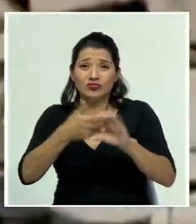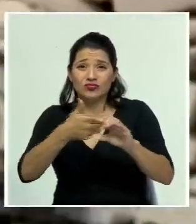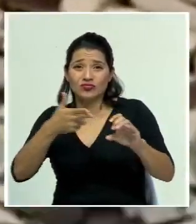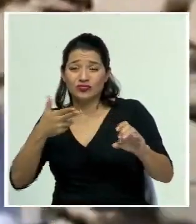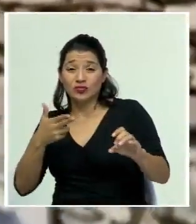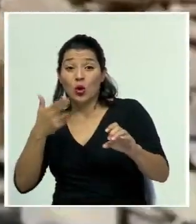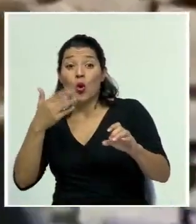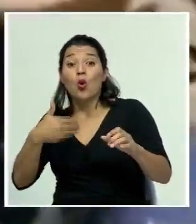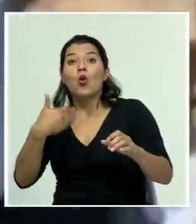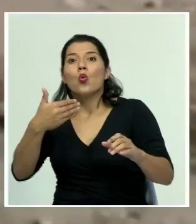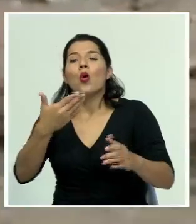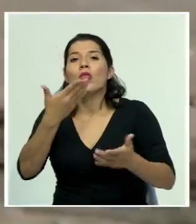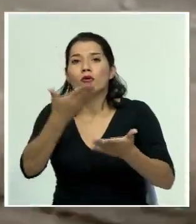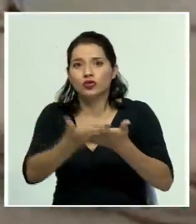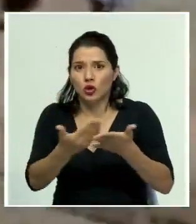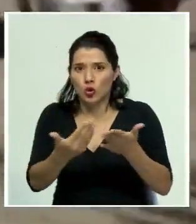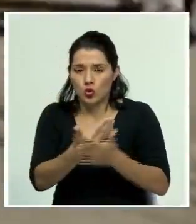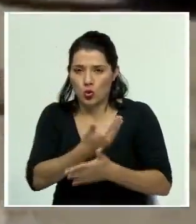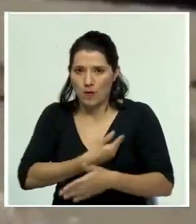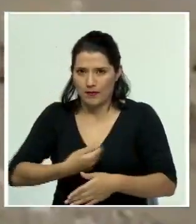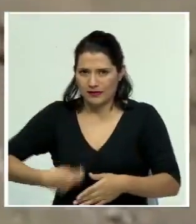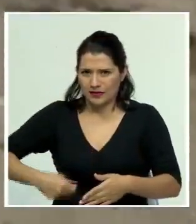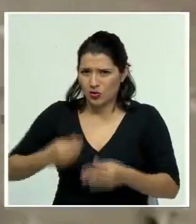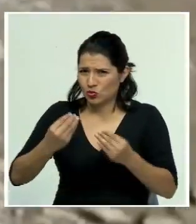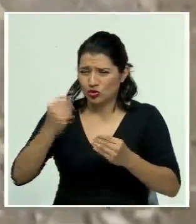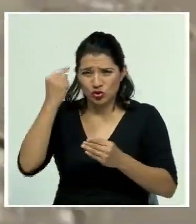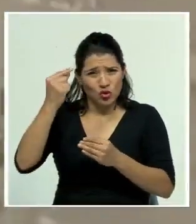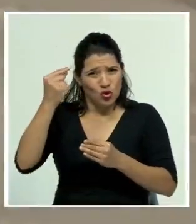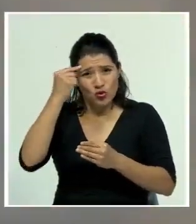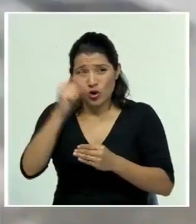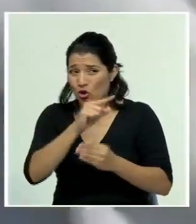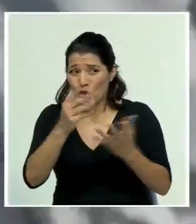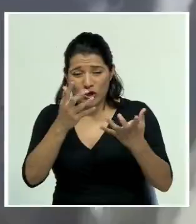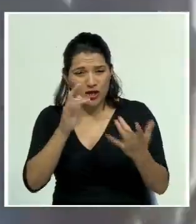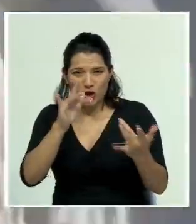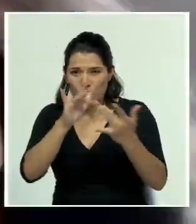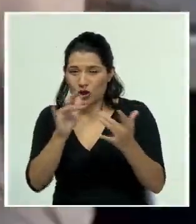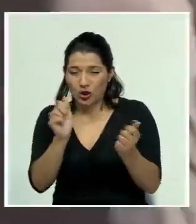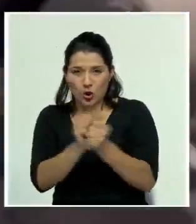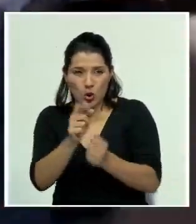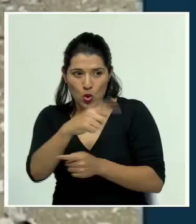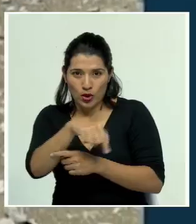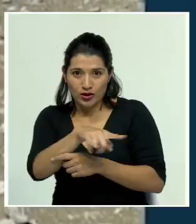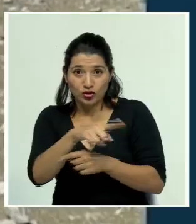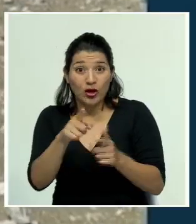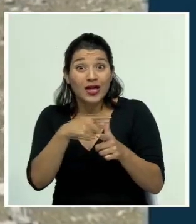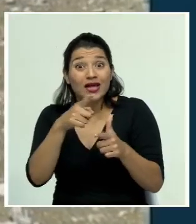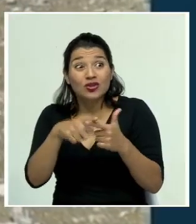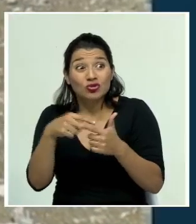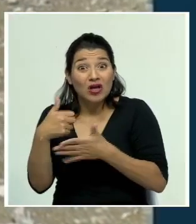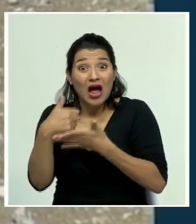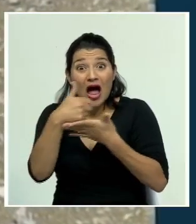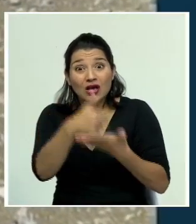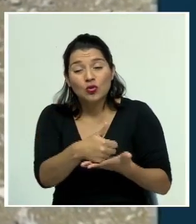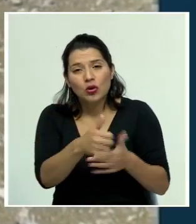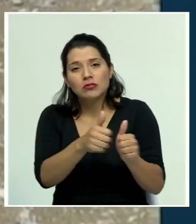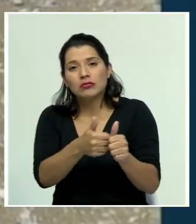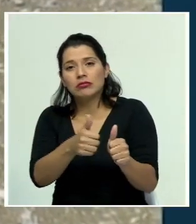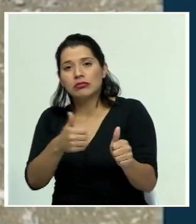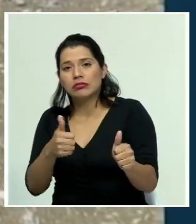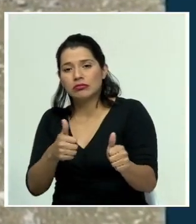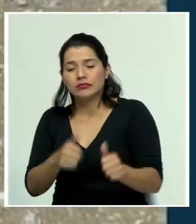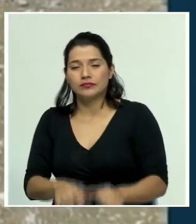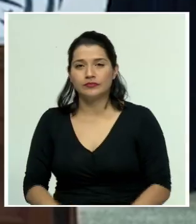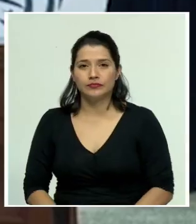hace 10 meses y muchos gobiernos se niegan a tratar directamente con ellos, lo que puede retrasar el despliegue de ayuda internacional de